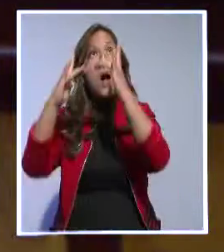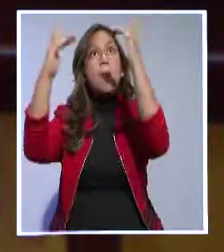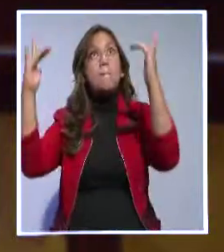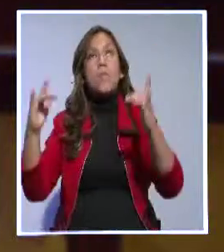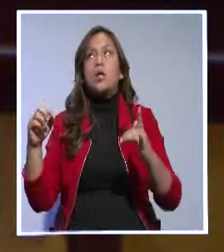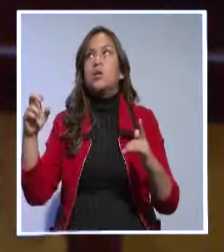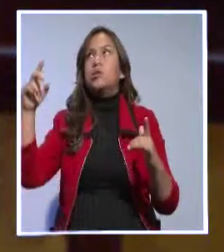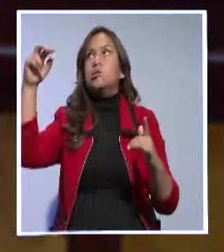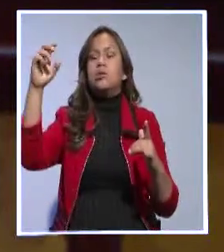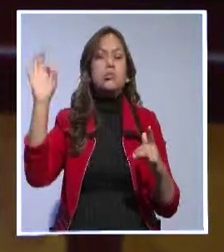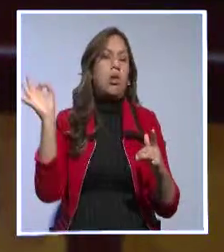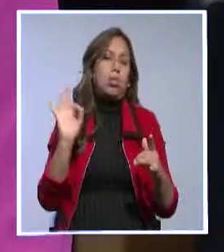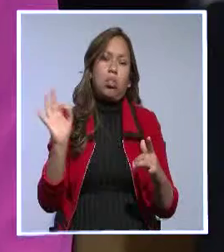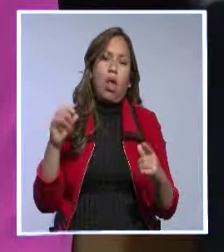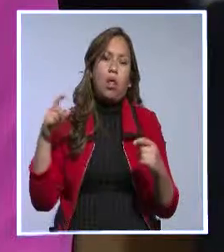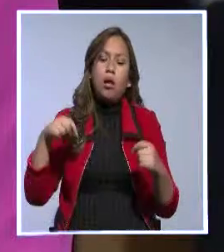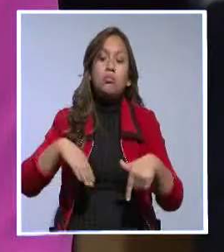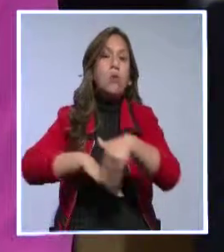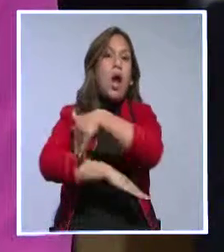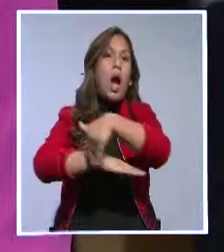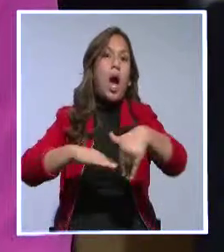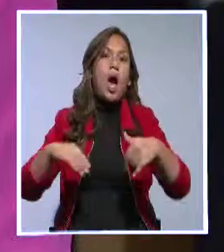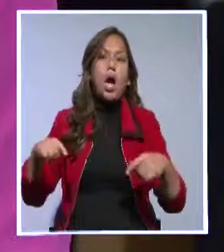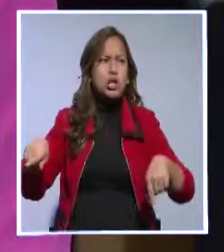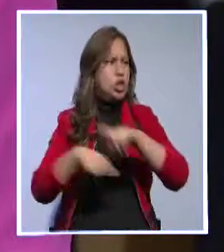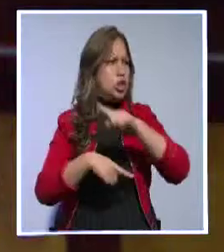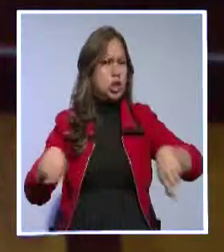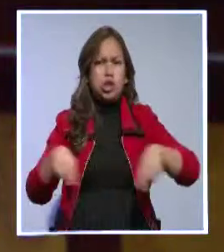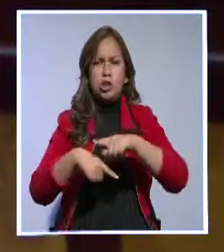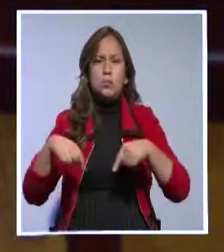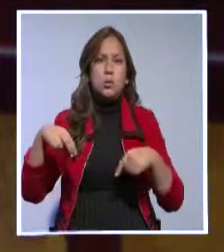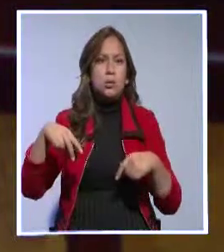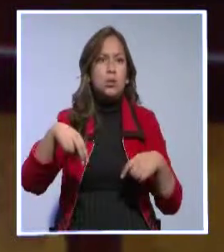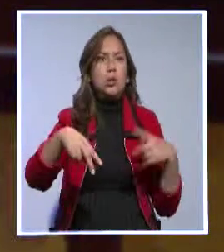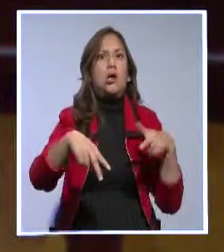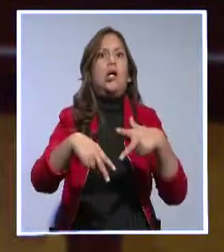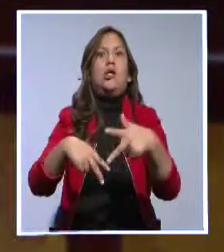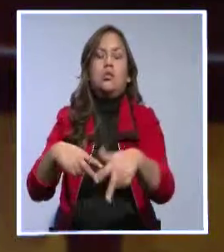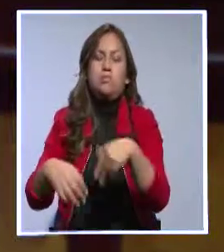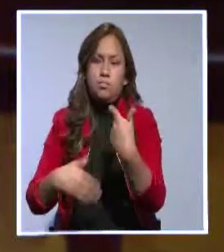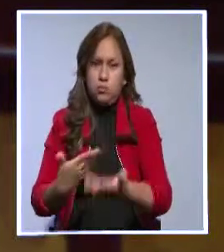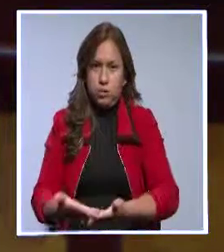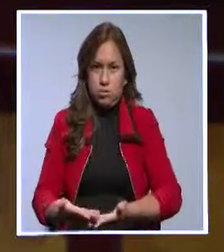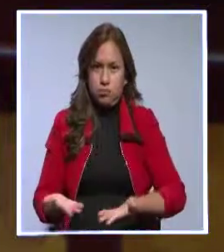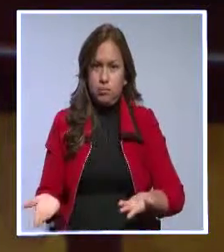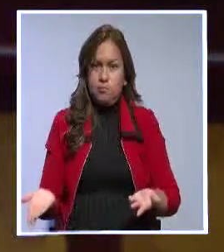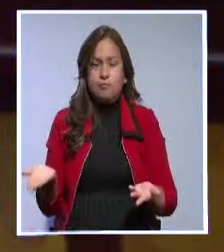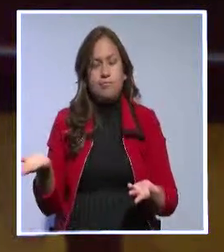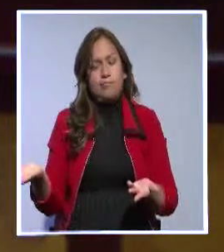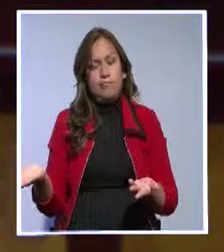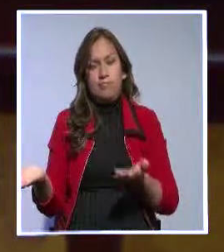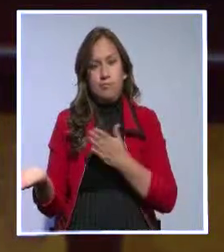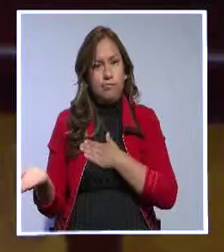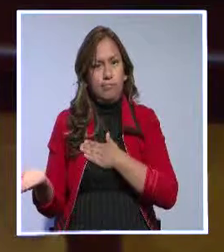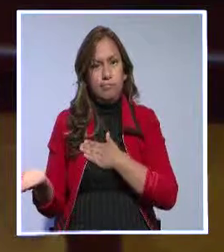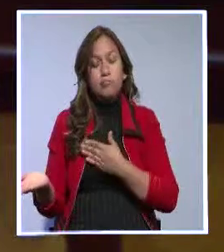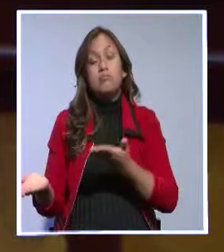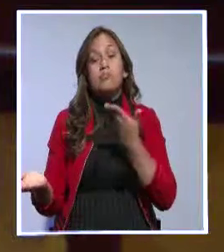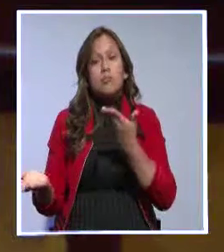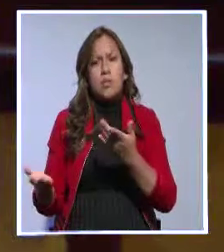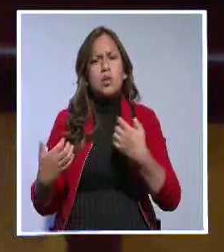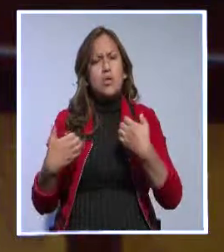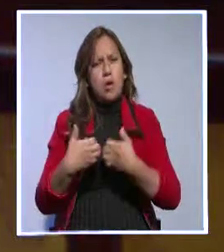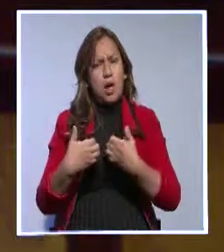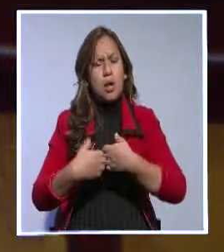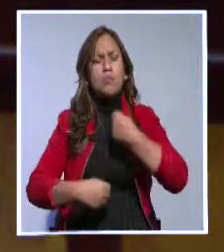vehículo y la atropello pero si nosotros vemos el balance entre algún trabajo en equipo fundamental lo que permitió